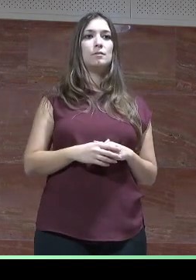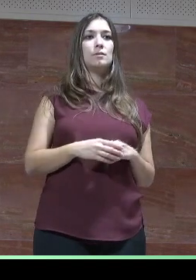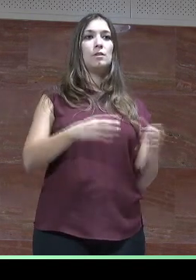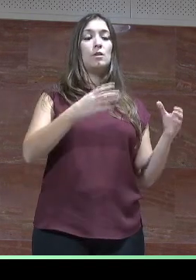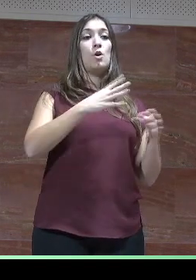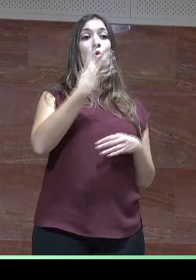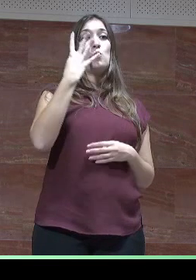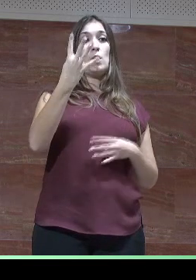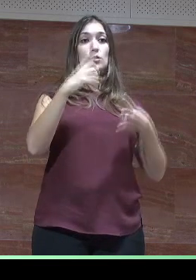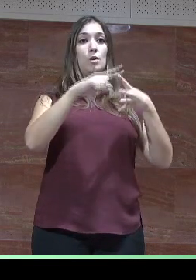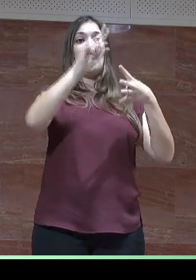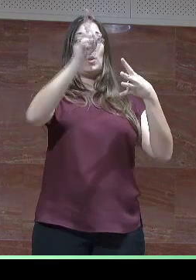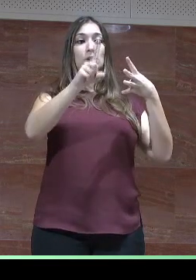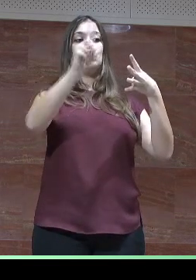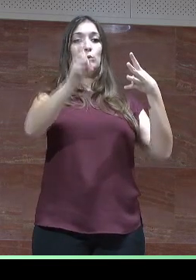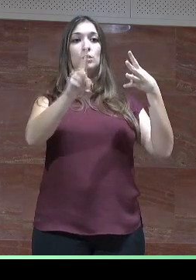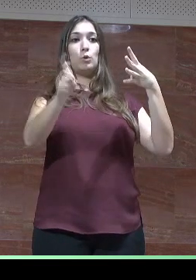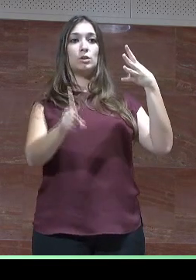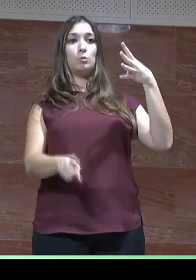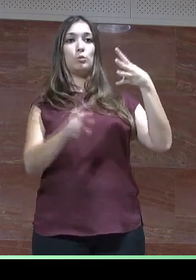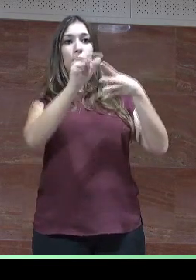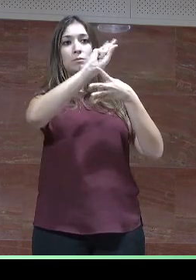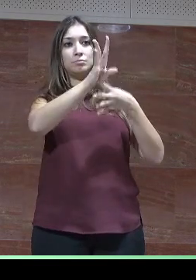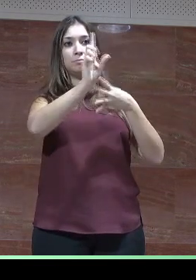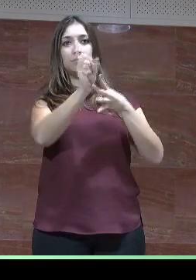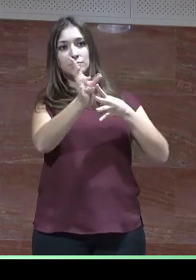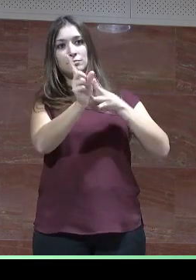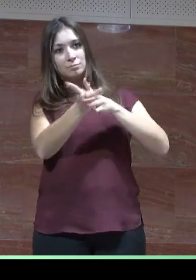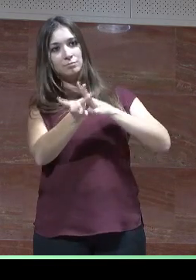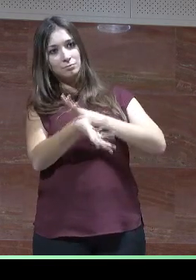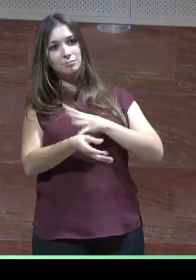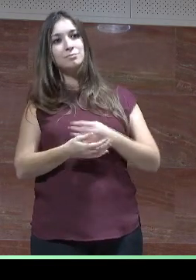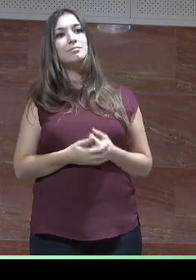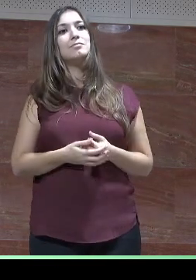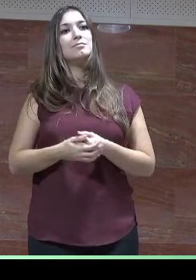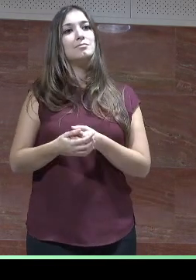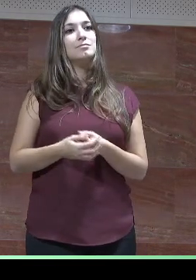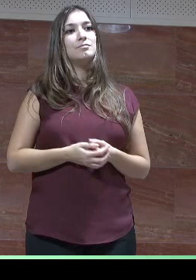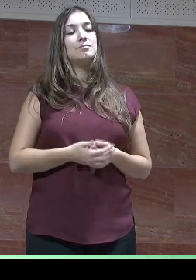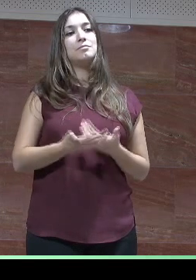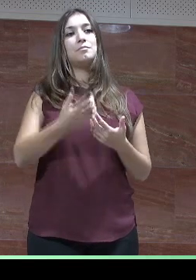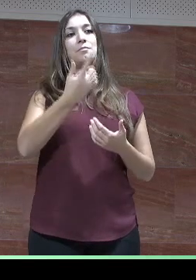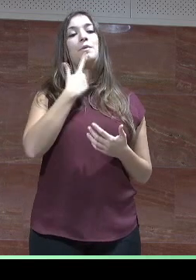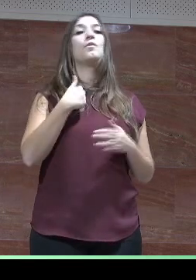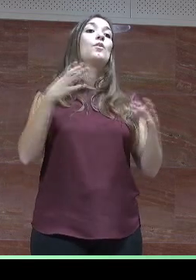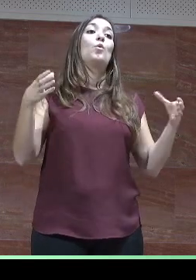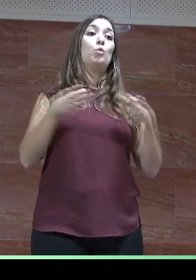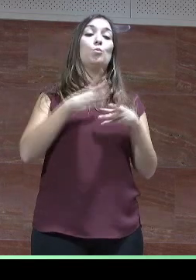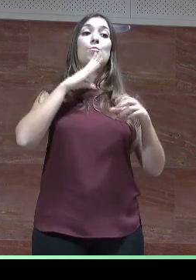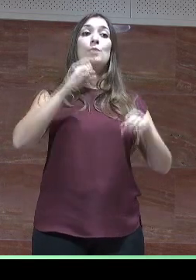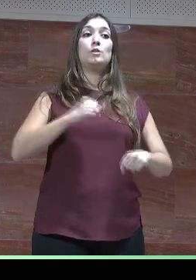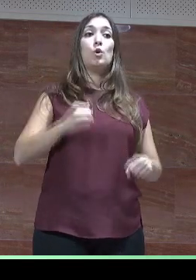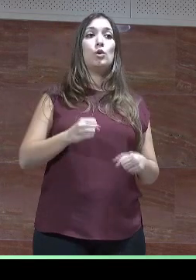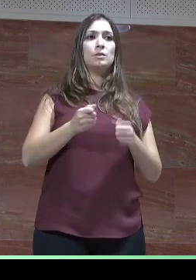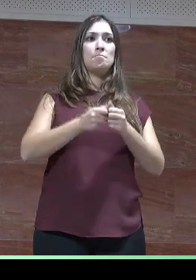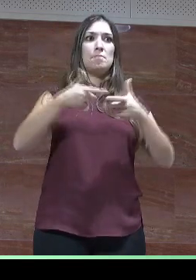grupos de preguntas y a mí, en un principio, bueno, nos han dicho que el colectivo de personas mayores cada vez